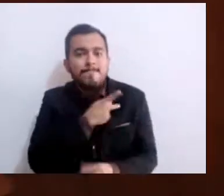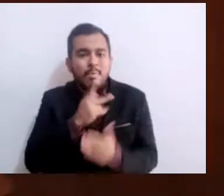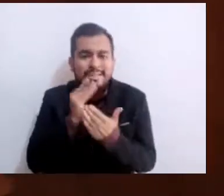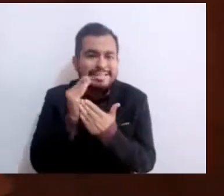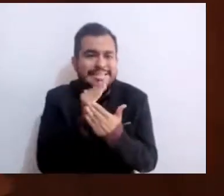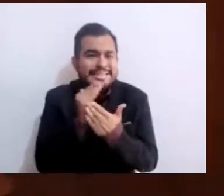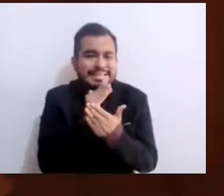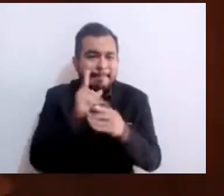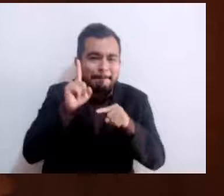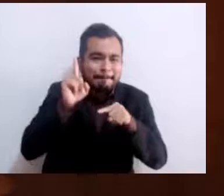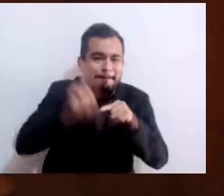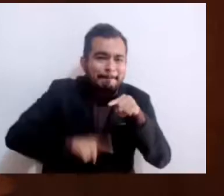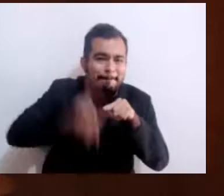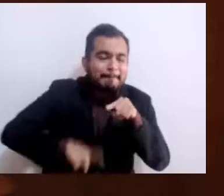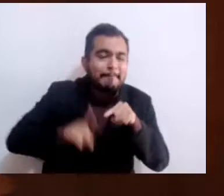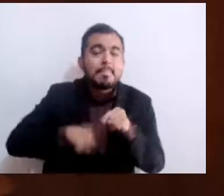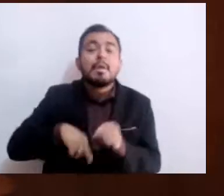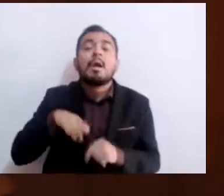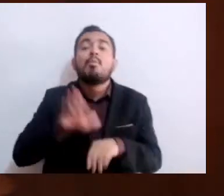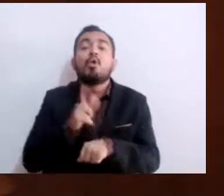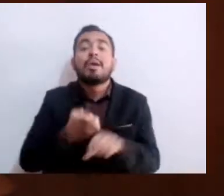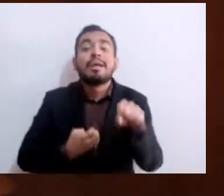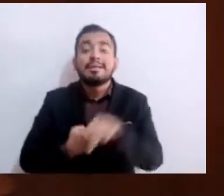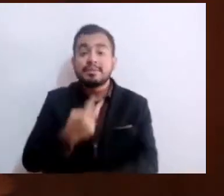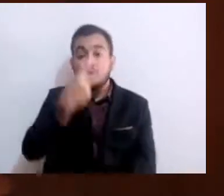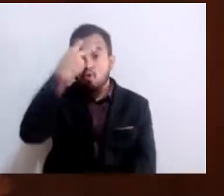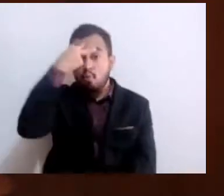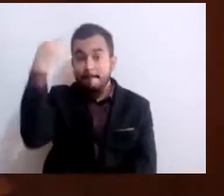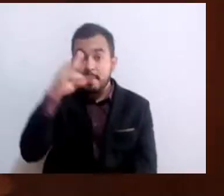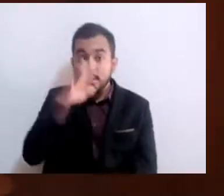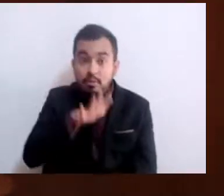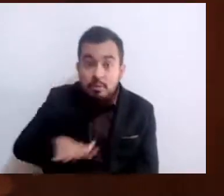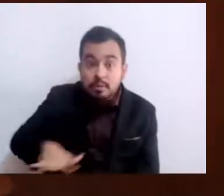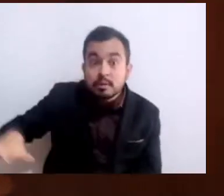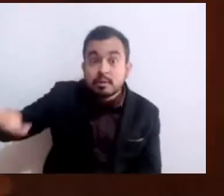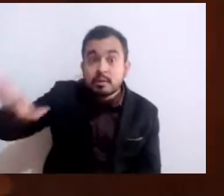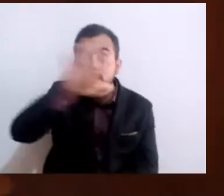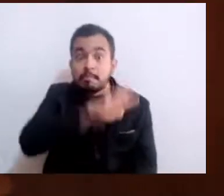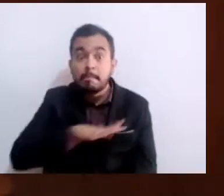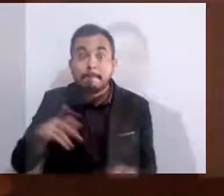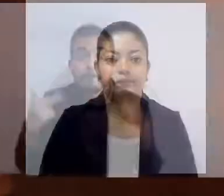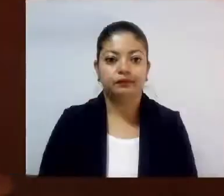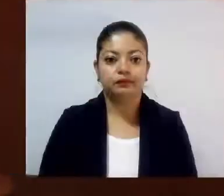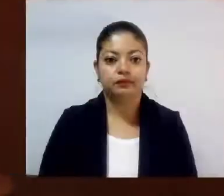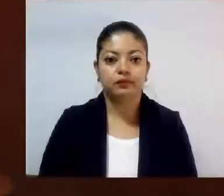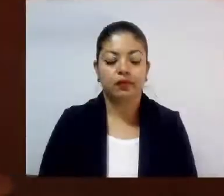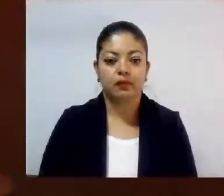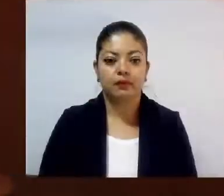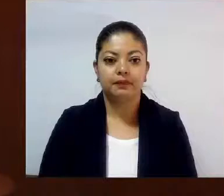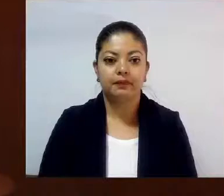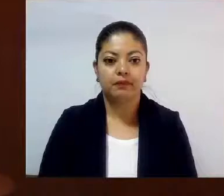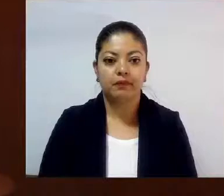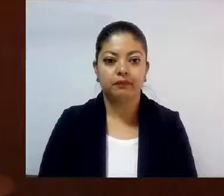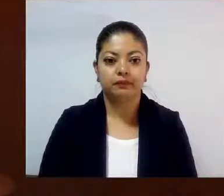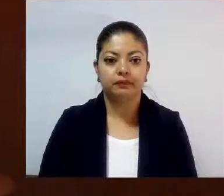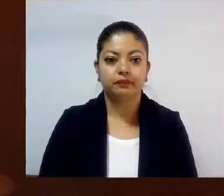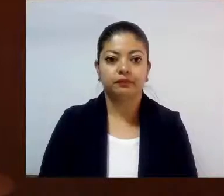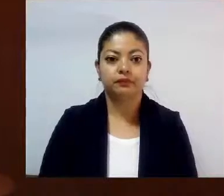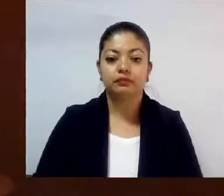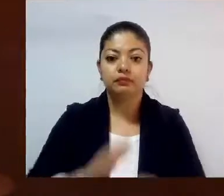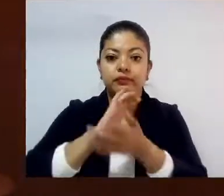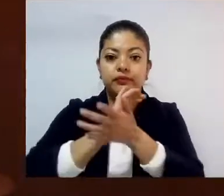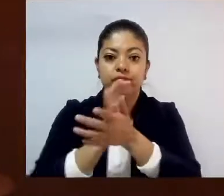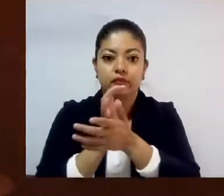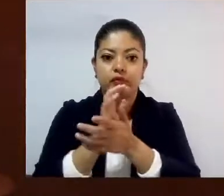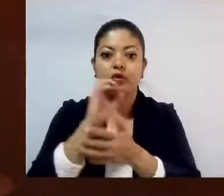México que tiene más del 50% de la población en algún grado de marginalidad o de pobreza.